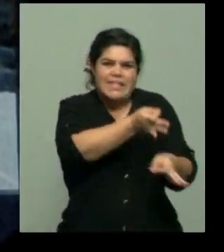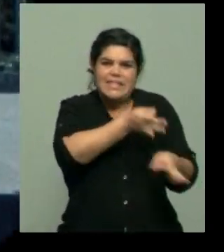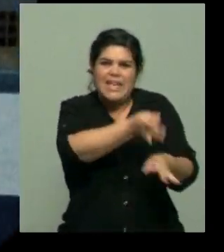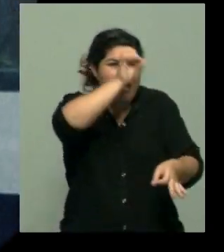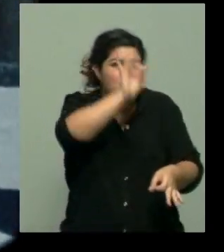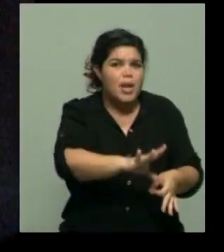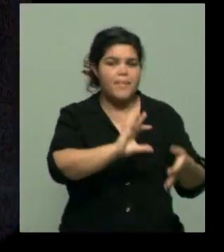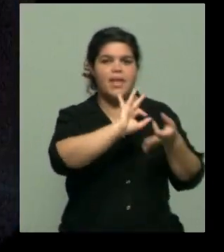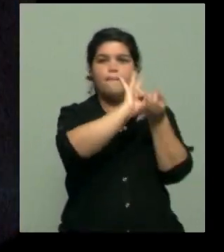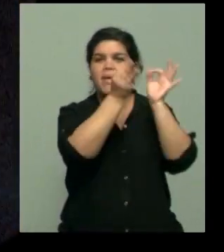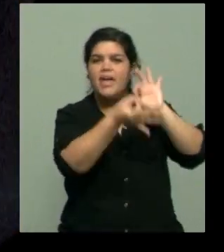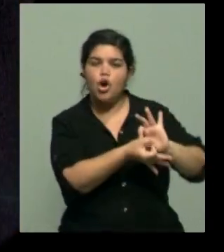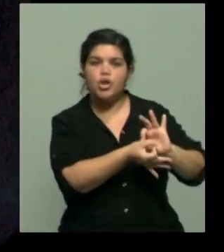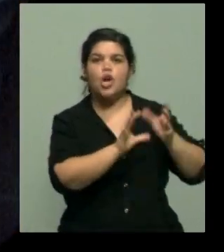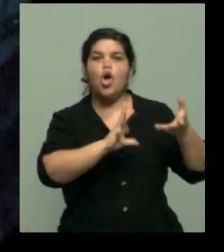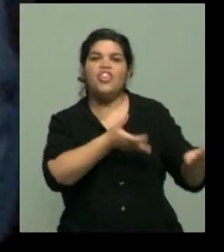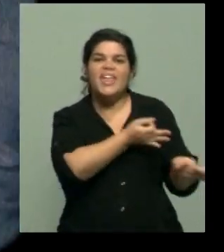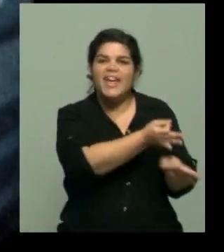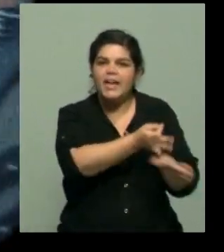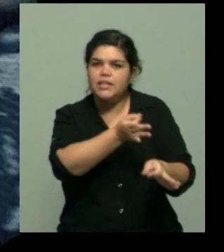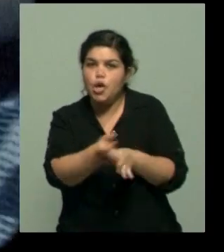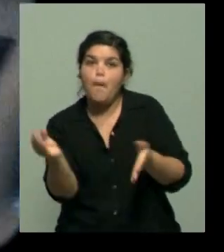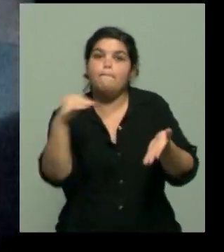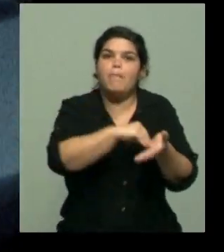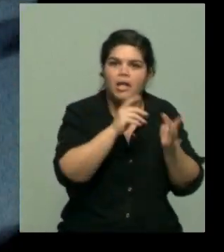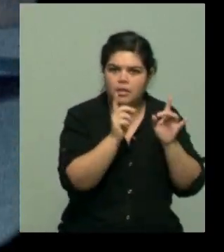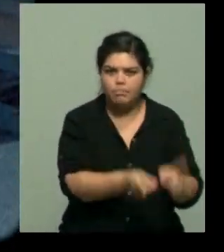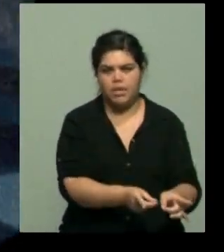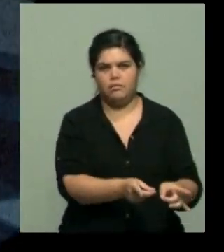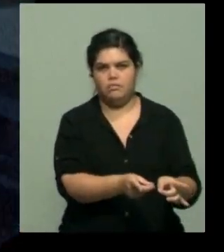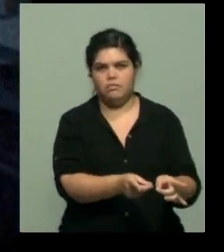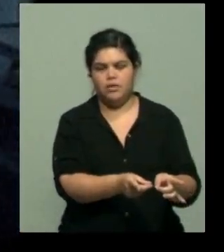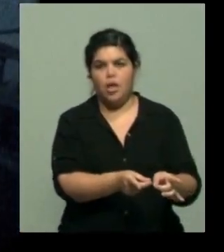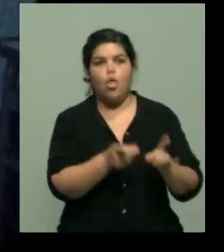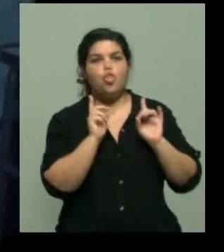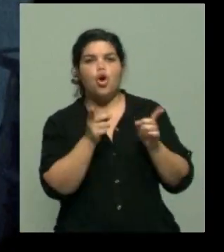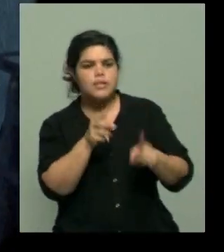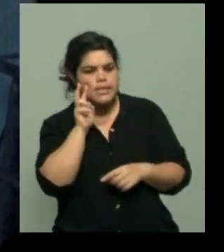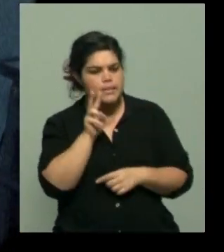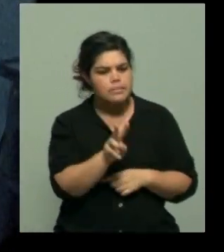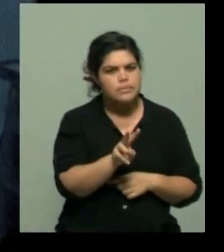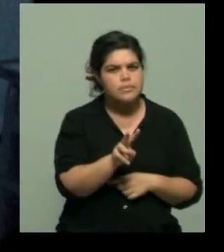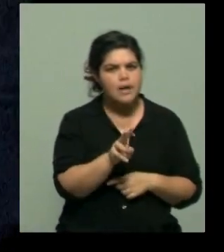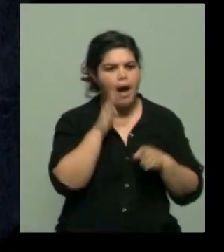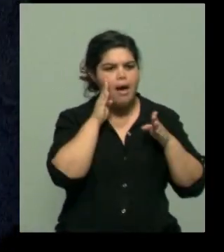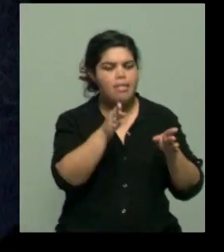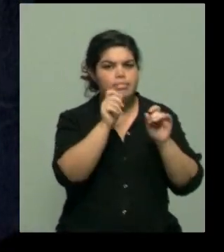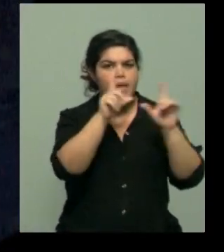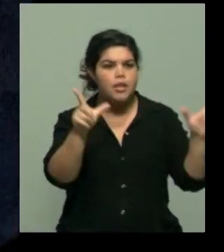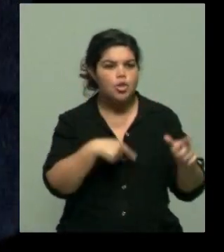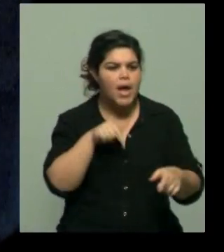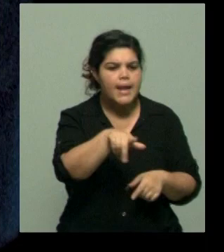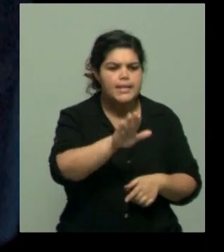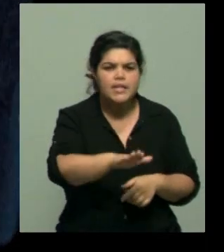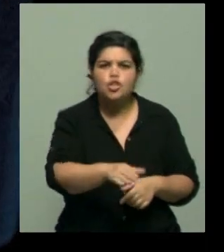de lo pedagógico didáctico, el docente tiene que estar pendiente si el niño que viene a estudiar comió, si